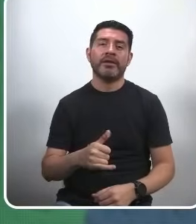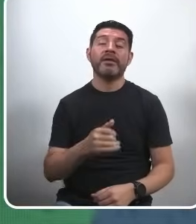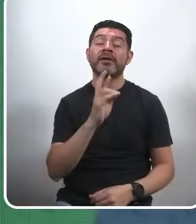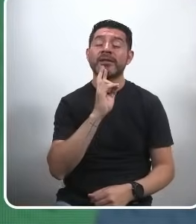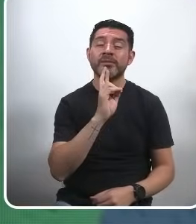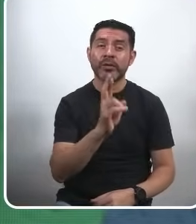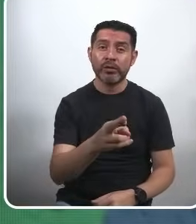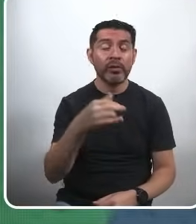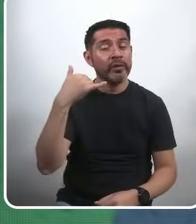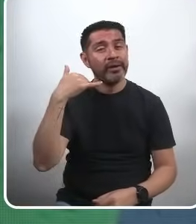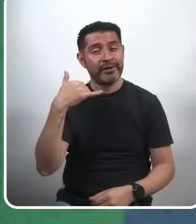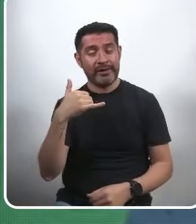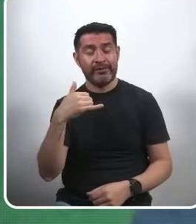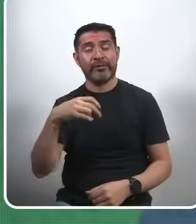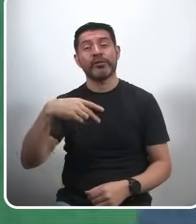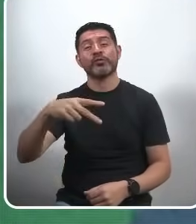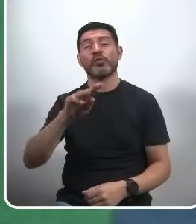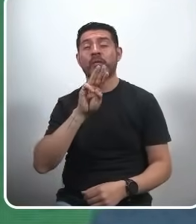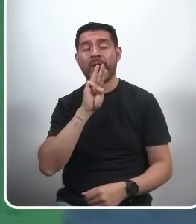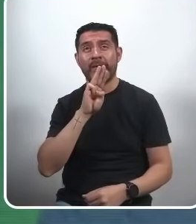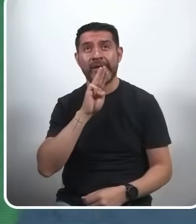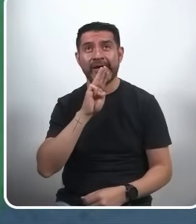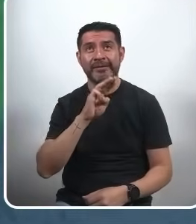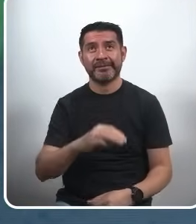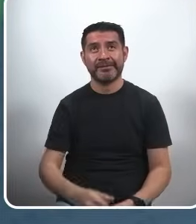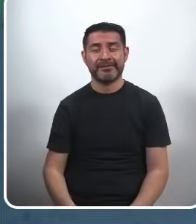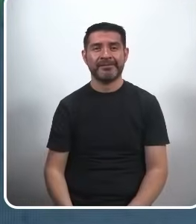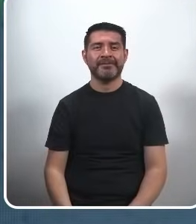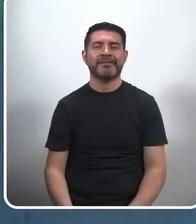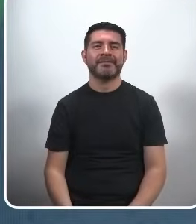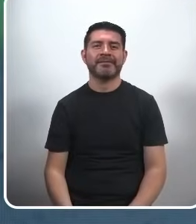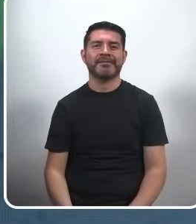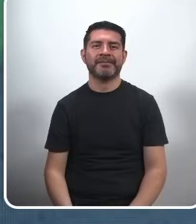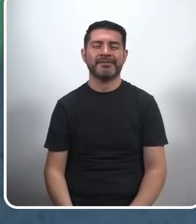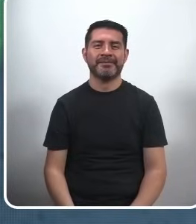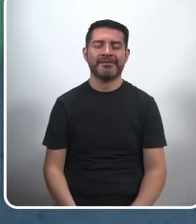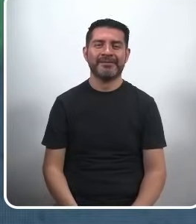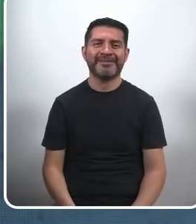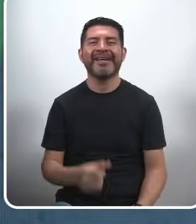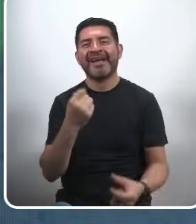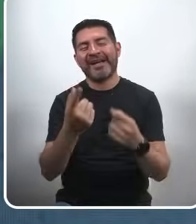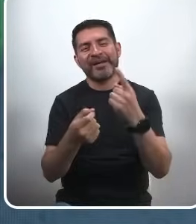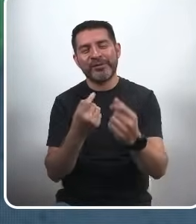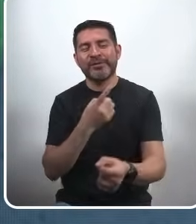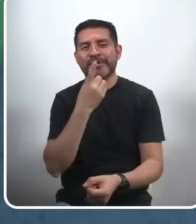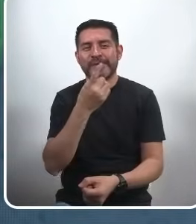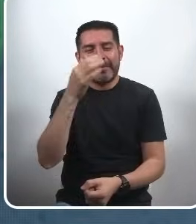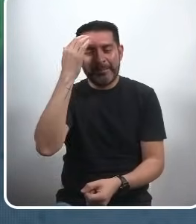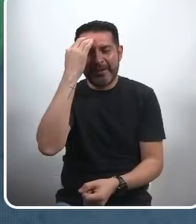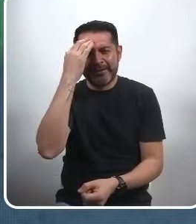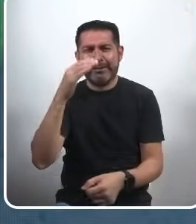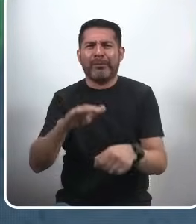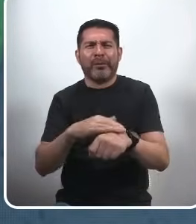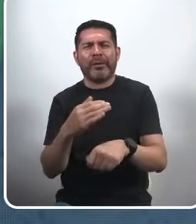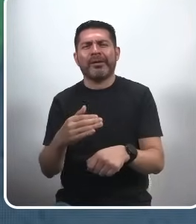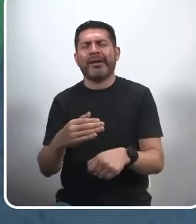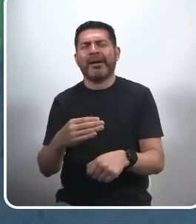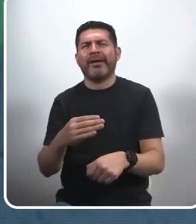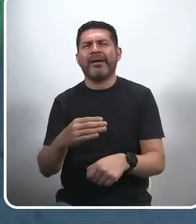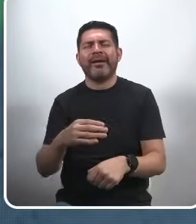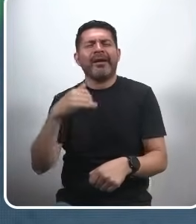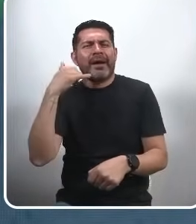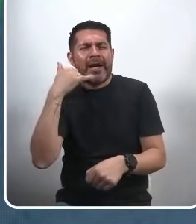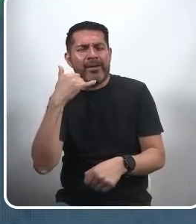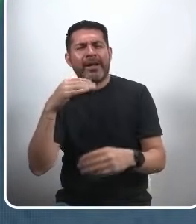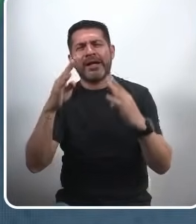de celulares, iglesia, ok, ay, ¿por qué llamó a su casa? Si le llame, que le llame directo. Porque no había, se